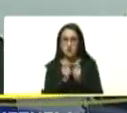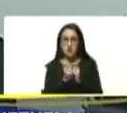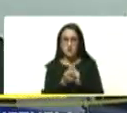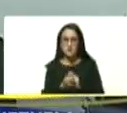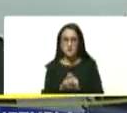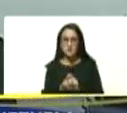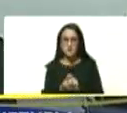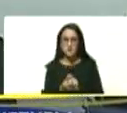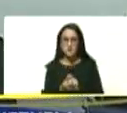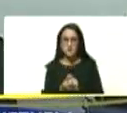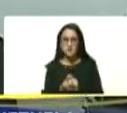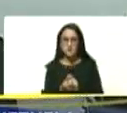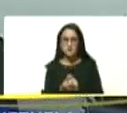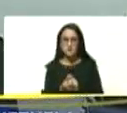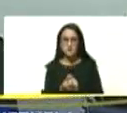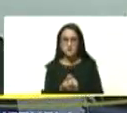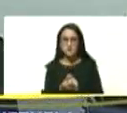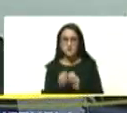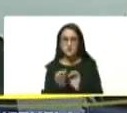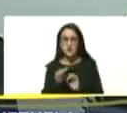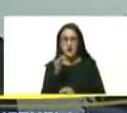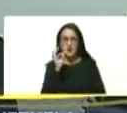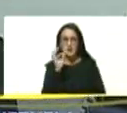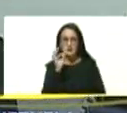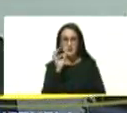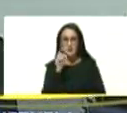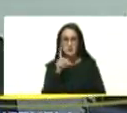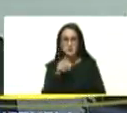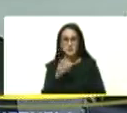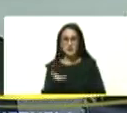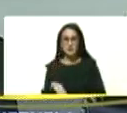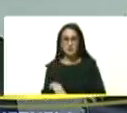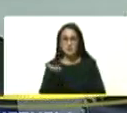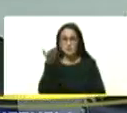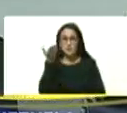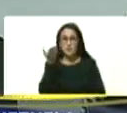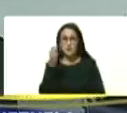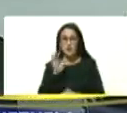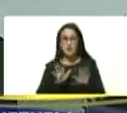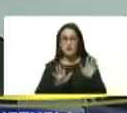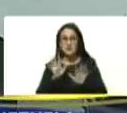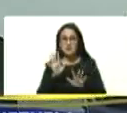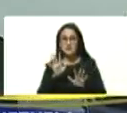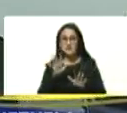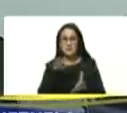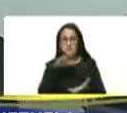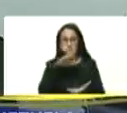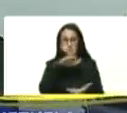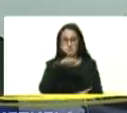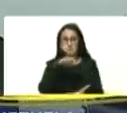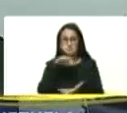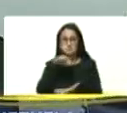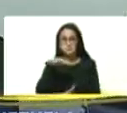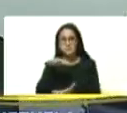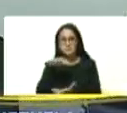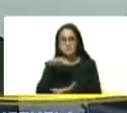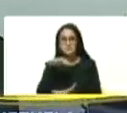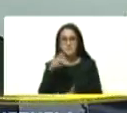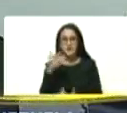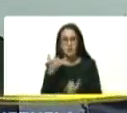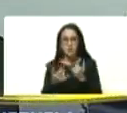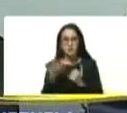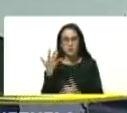y los rendimientos en café también subieron de 15 quintales, que era el histórico que teníamos en los